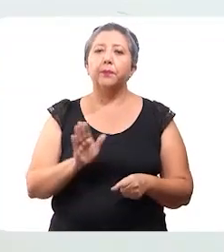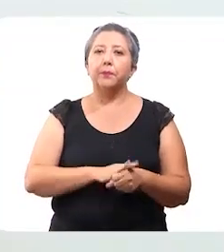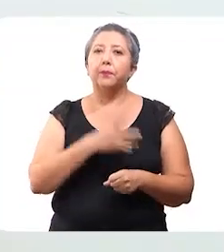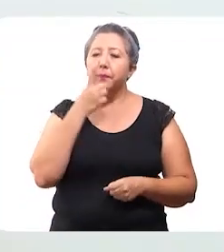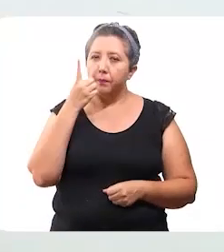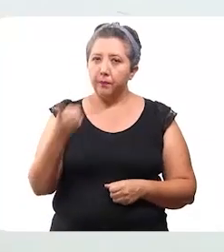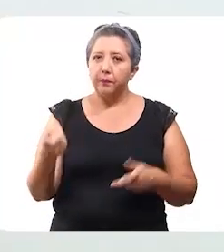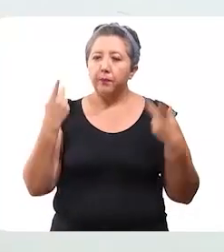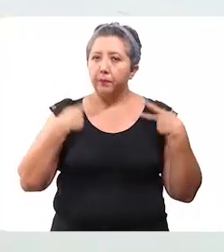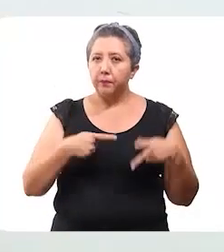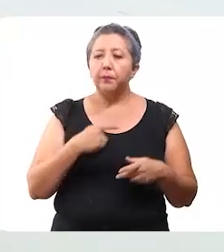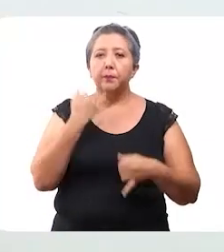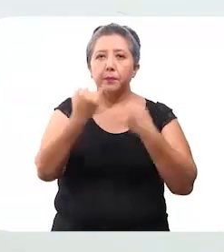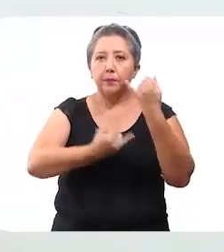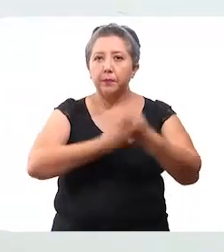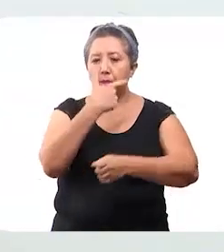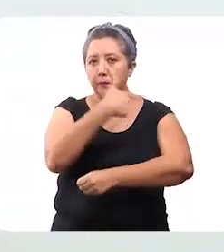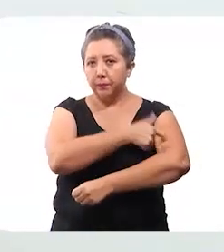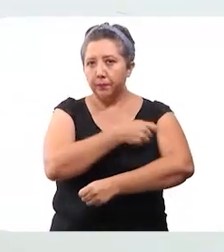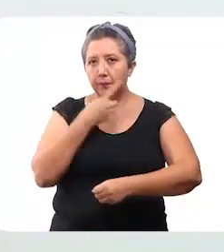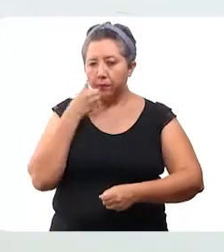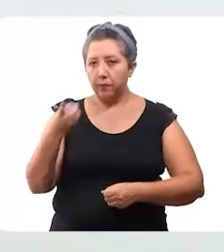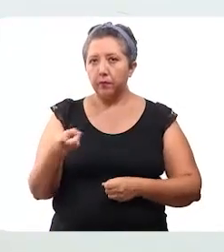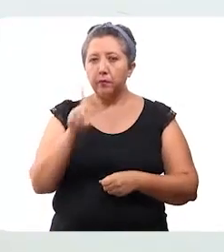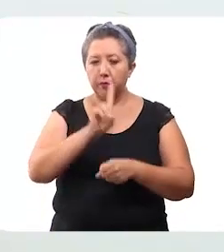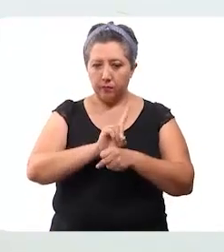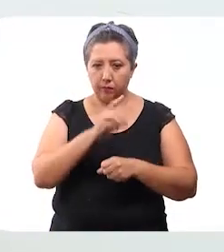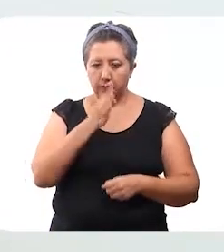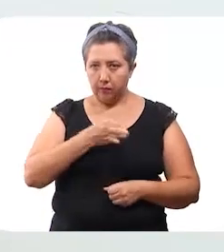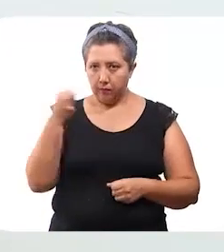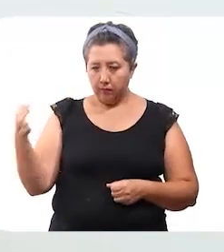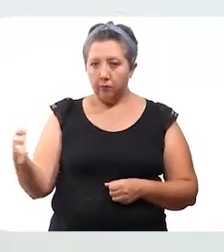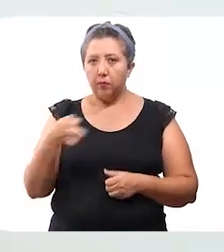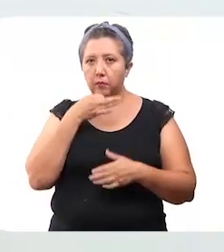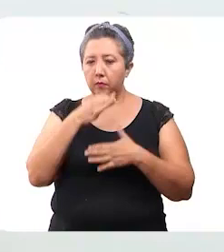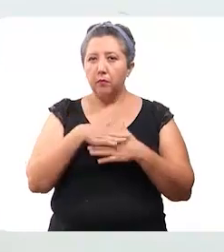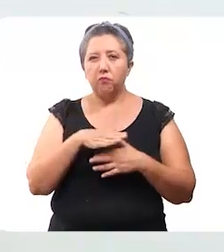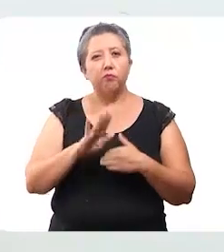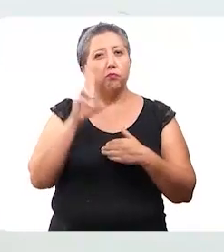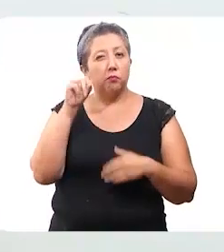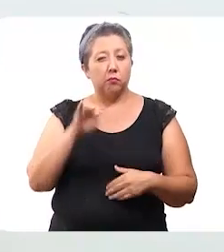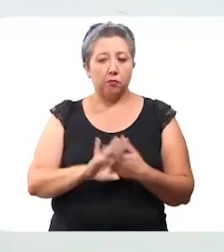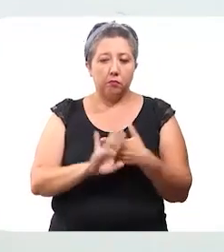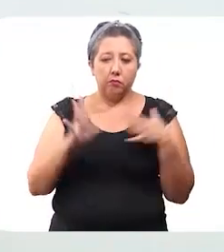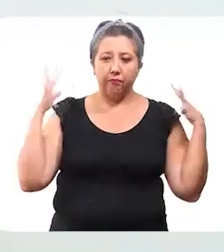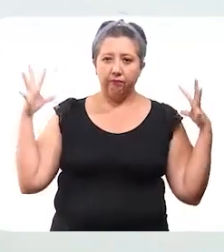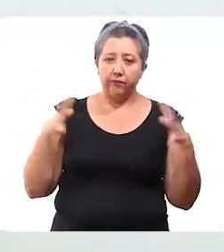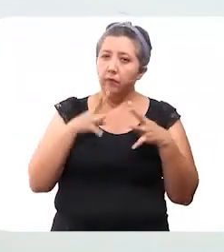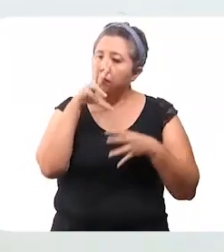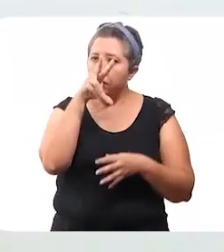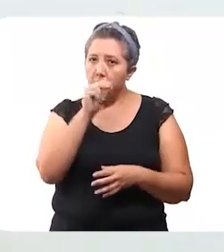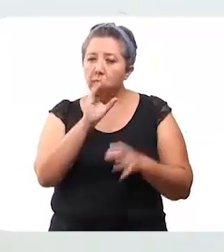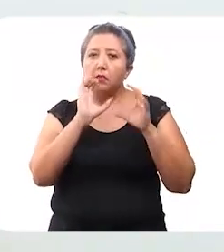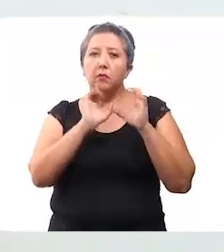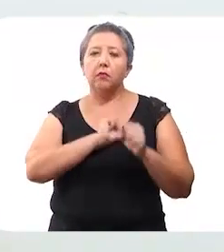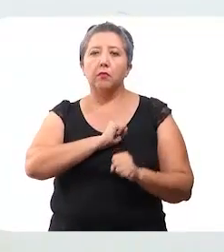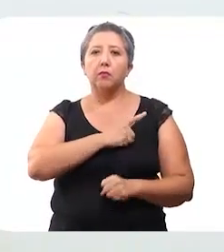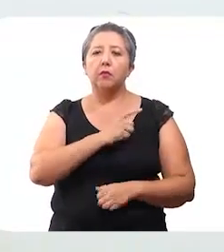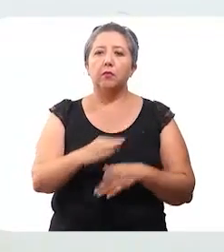lo que invitamos a la población a acudir al centro de vacunación el día que les fue asignado para evitar aglomeraciones y cuidar de la salud de